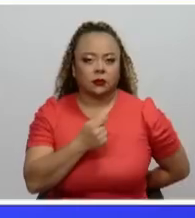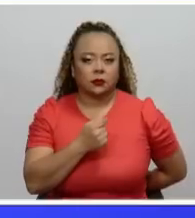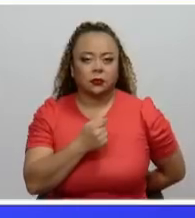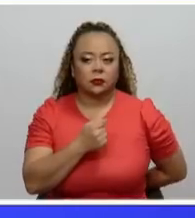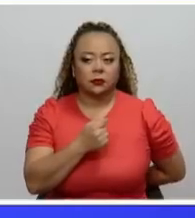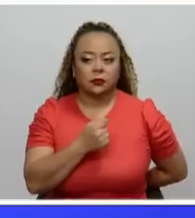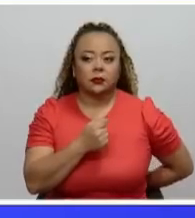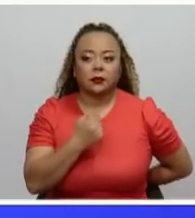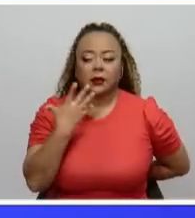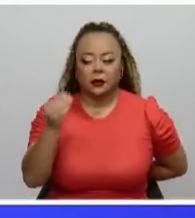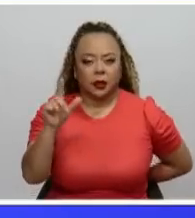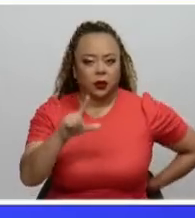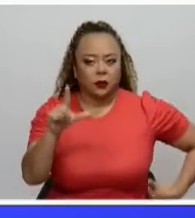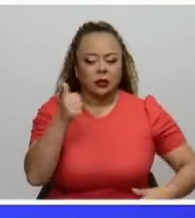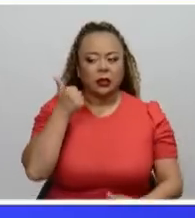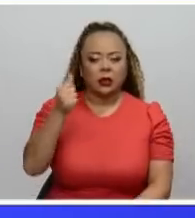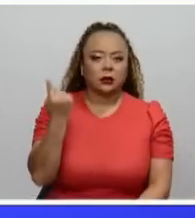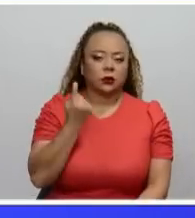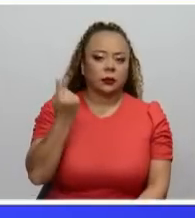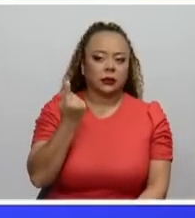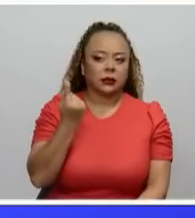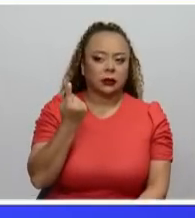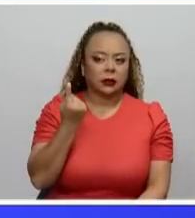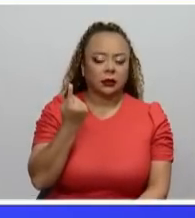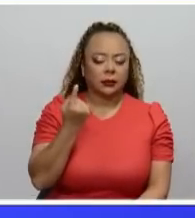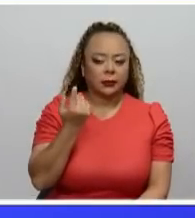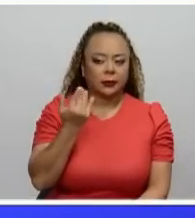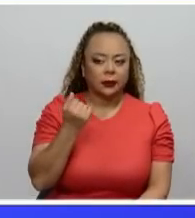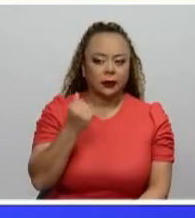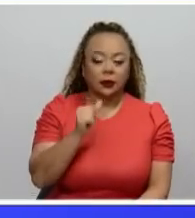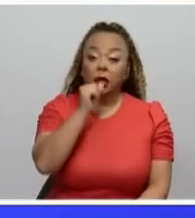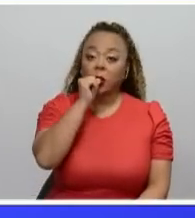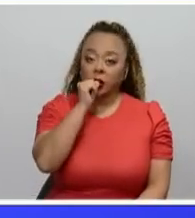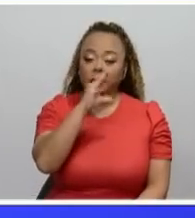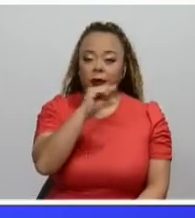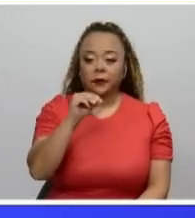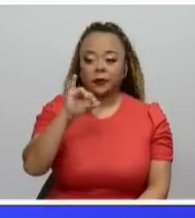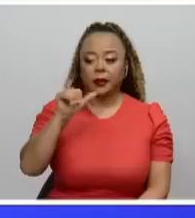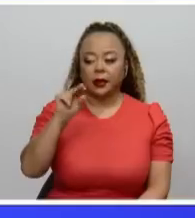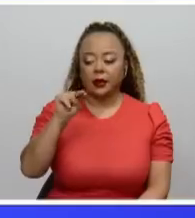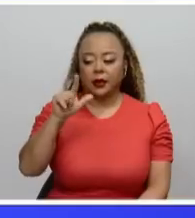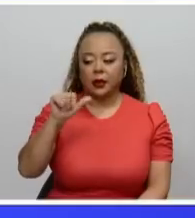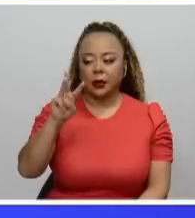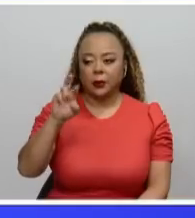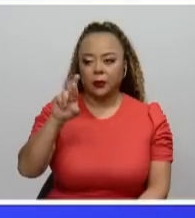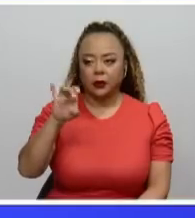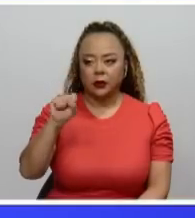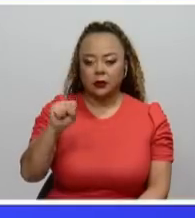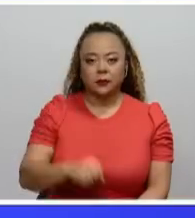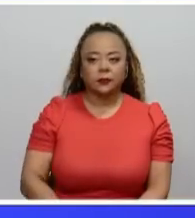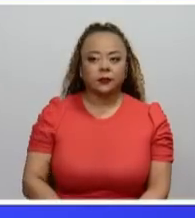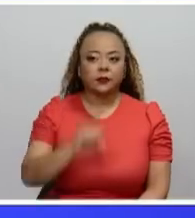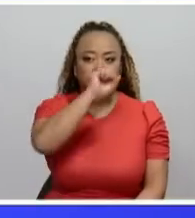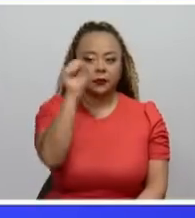serían lunes de la liga es nada más Camelia laurens de Saprissa